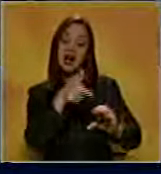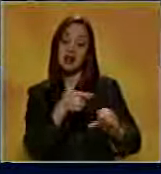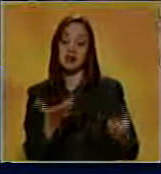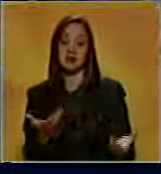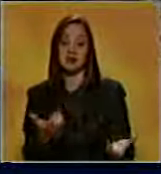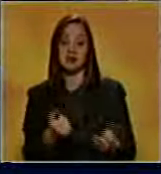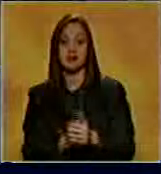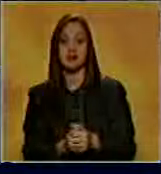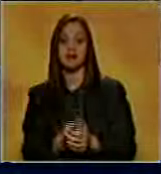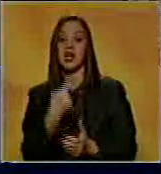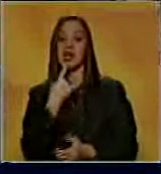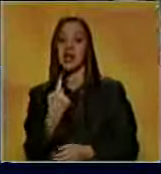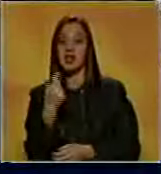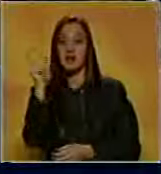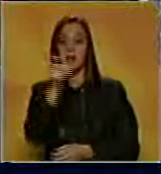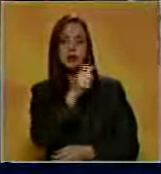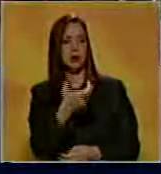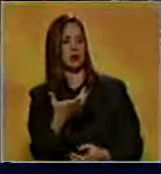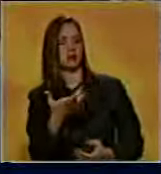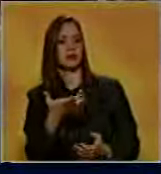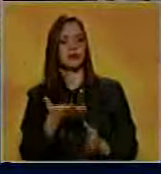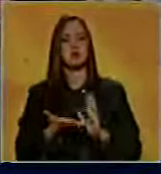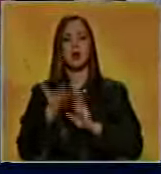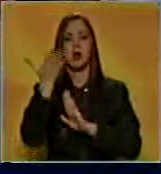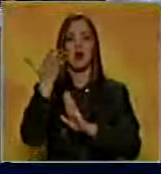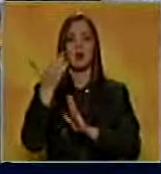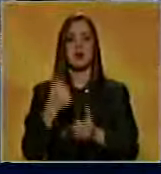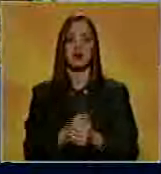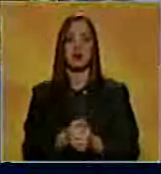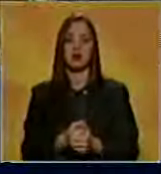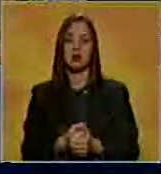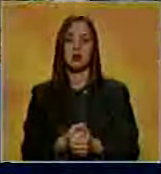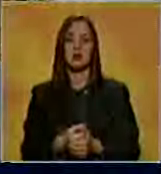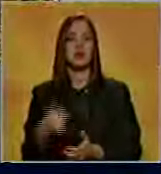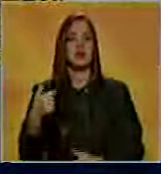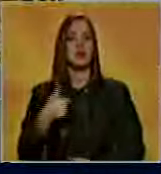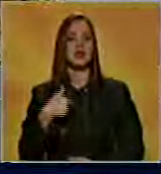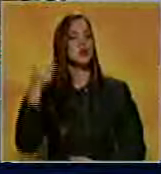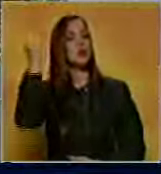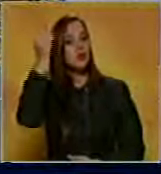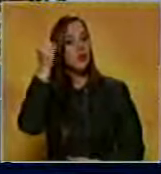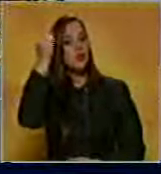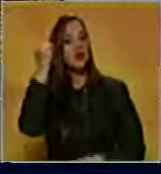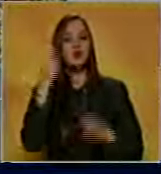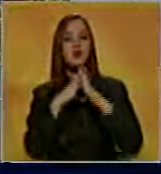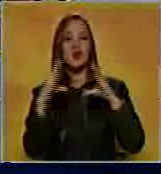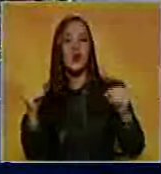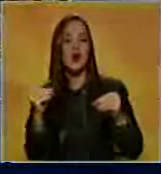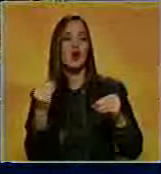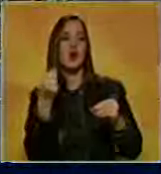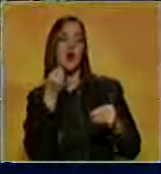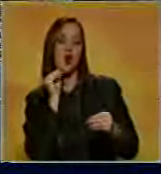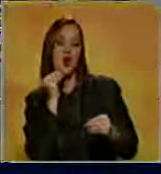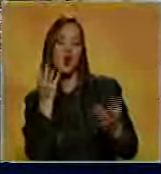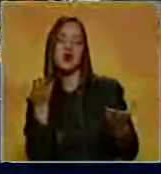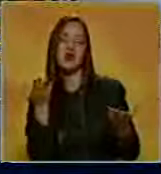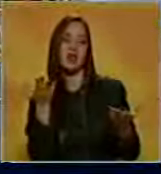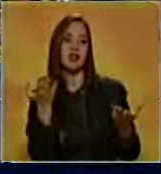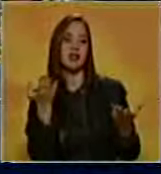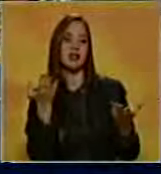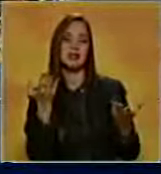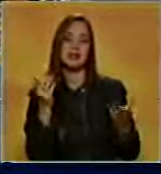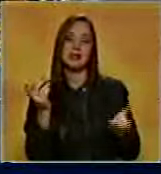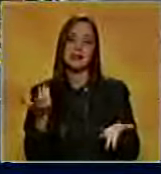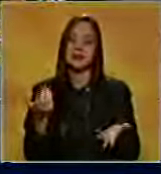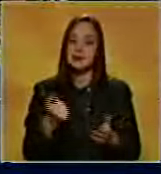el ajuste llevado a cabo por las líneas de transporte. Es pensar en todo, los jóvenes, esto que pagan. Pues